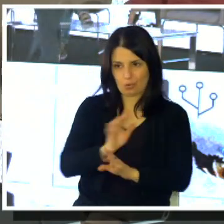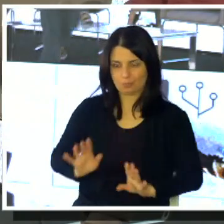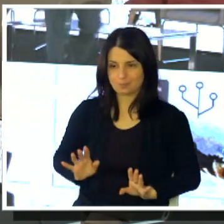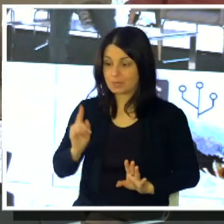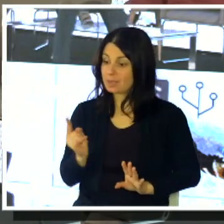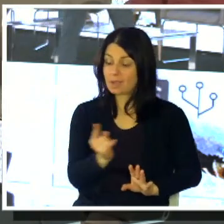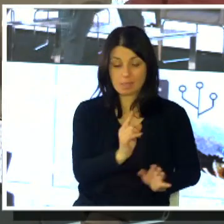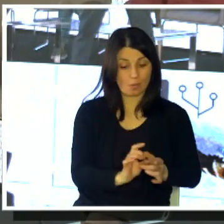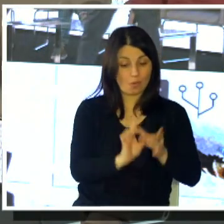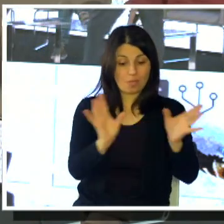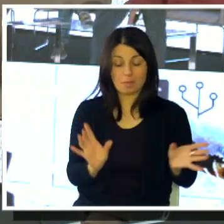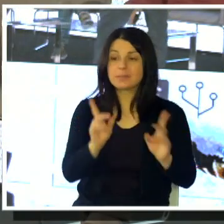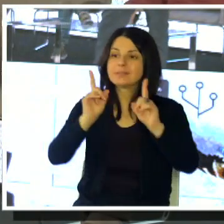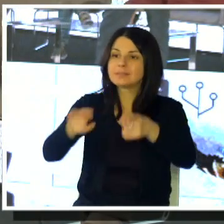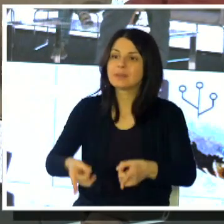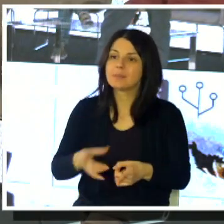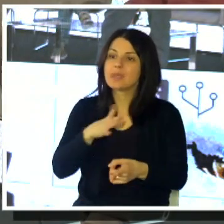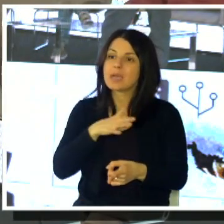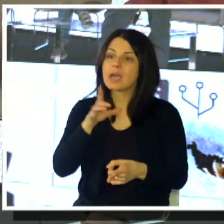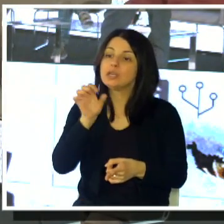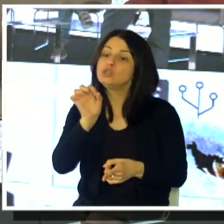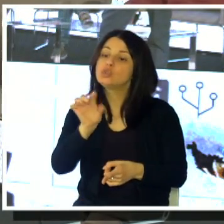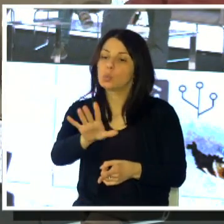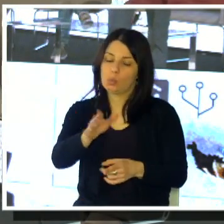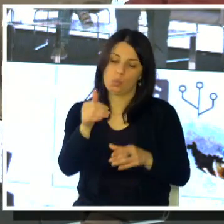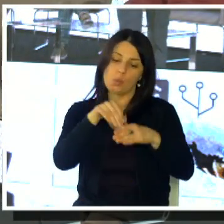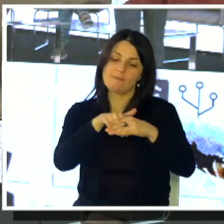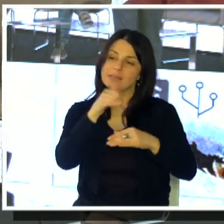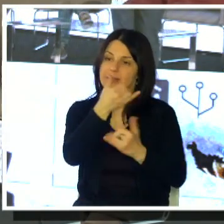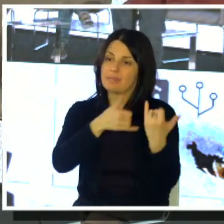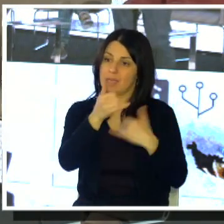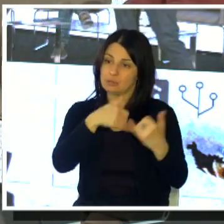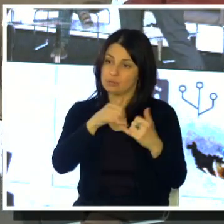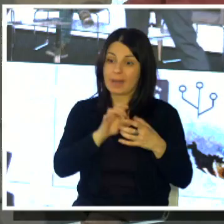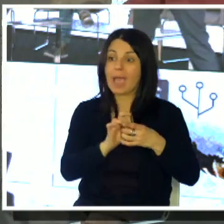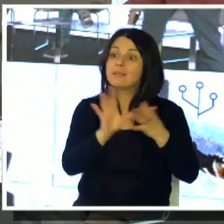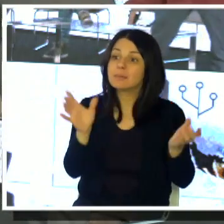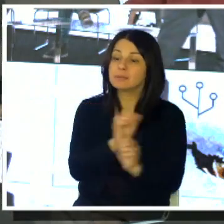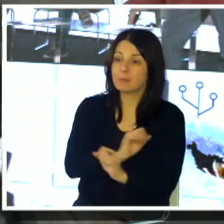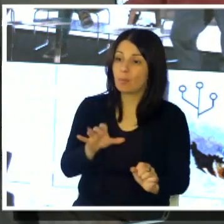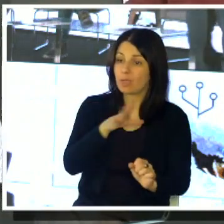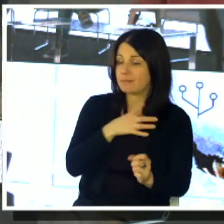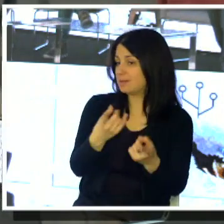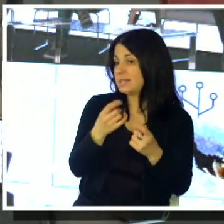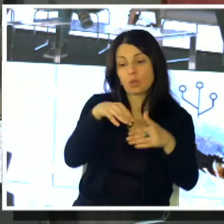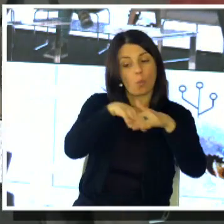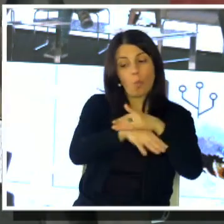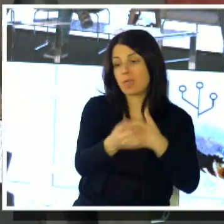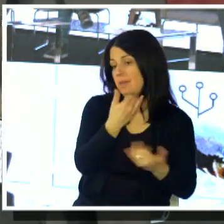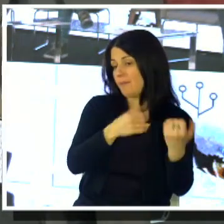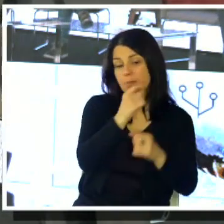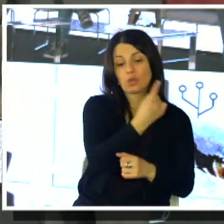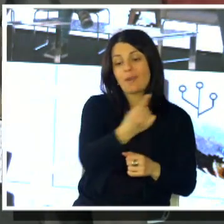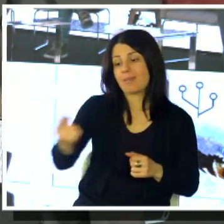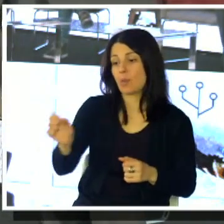Cada uno de estos componentes, además, tiene su base de datos, dijimos, porque para conseguir la independencia tenemos que conseguir que almacene su información en